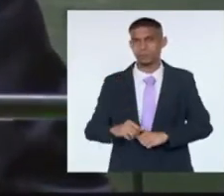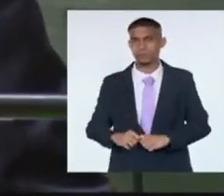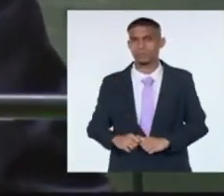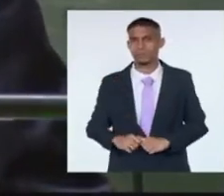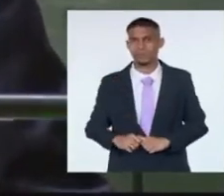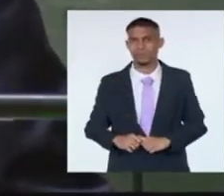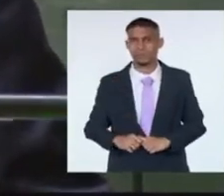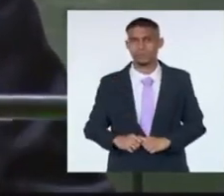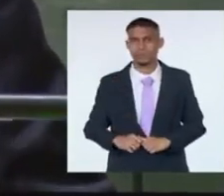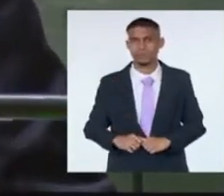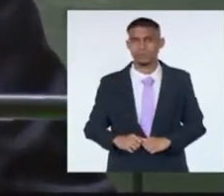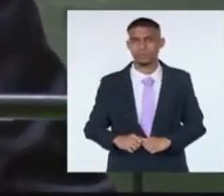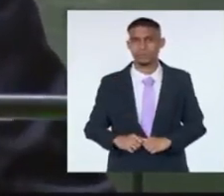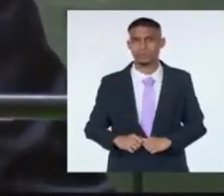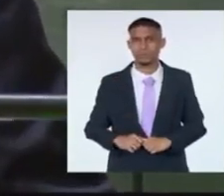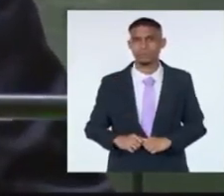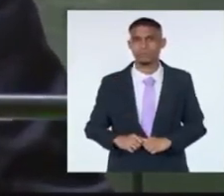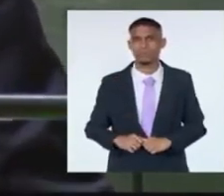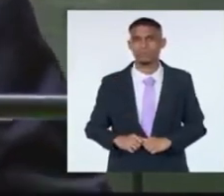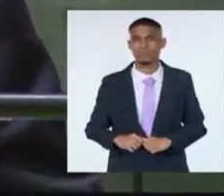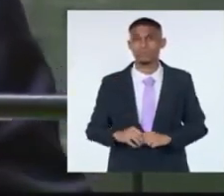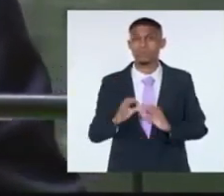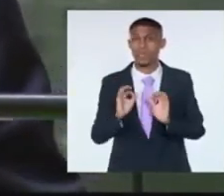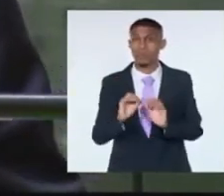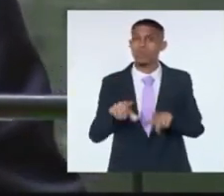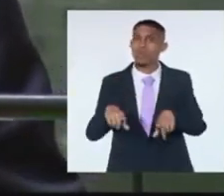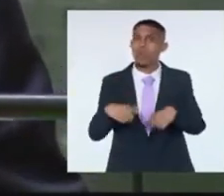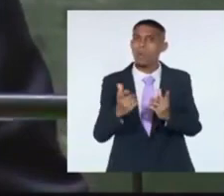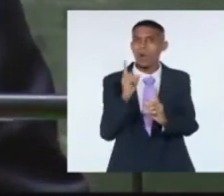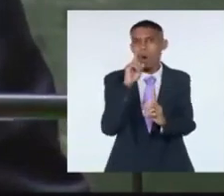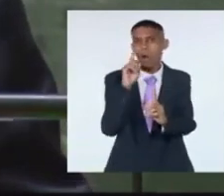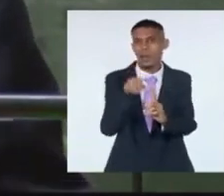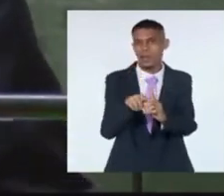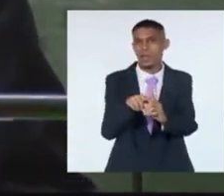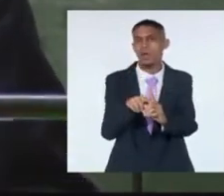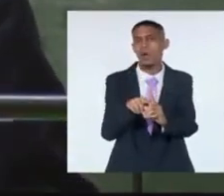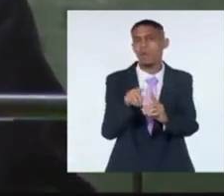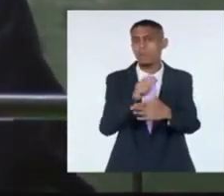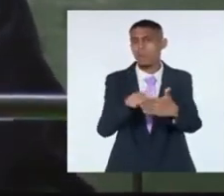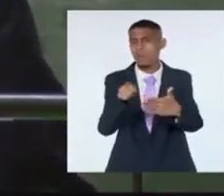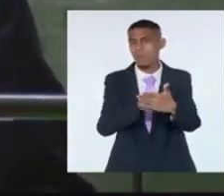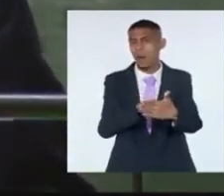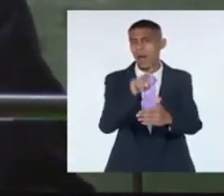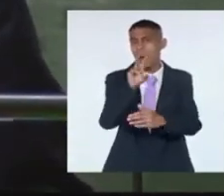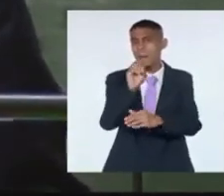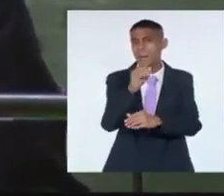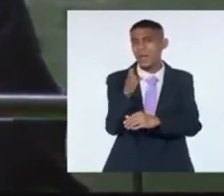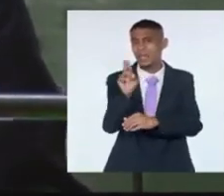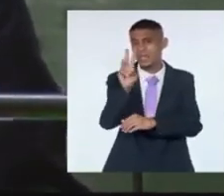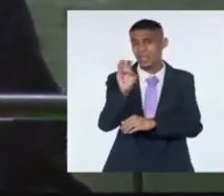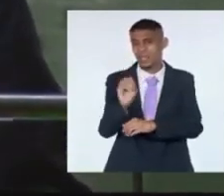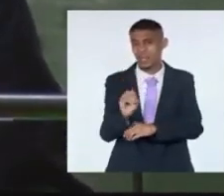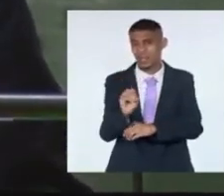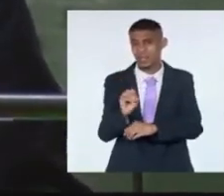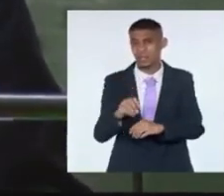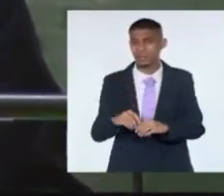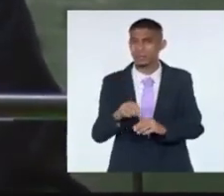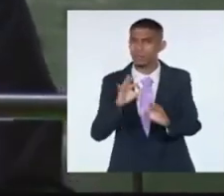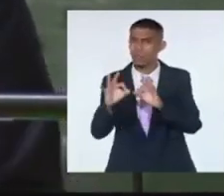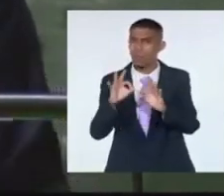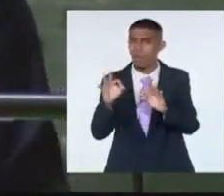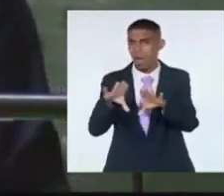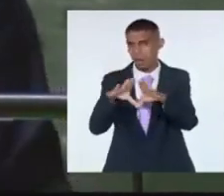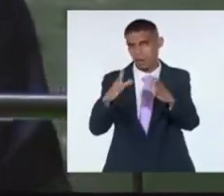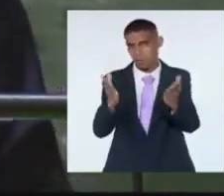para alcanzar los objetivos de la agenda 2030 proteger los océanos y la biodiversidad